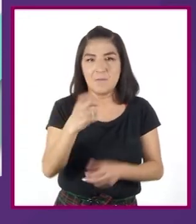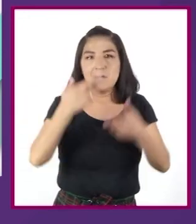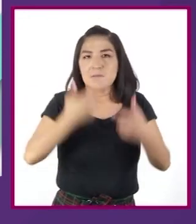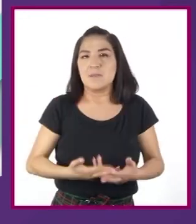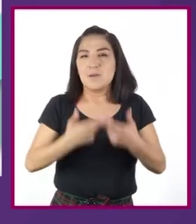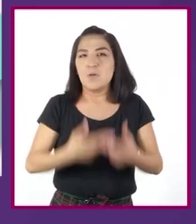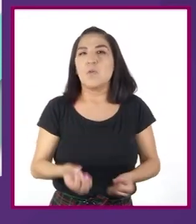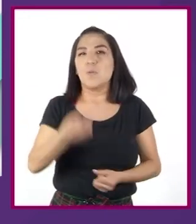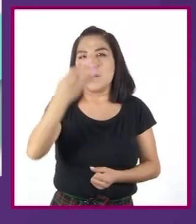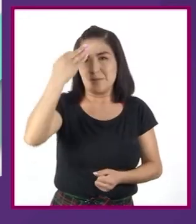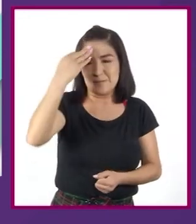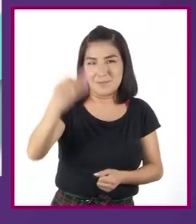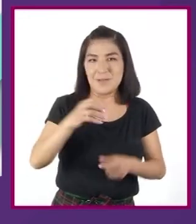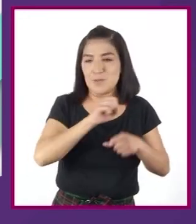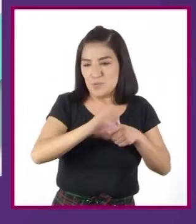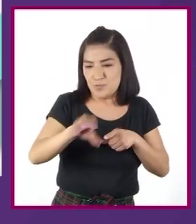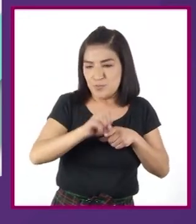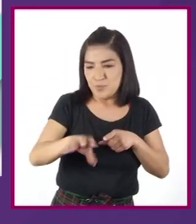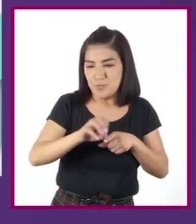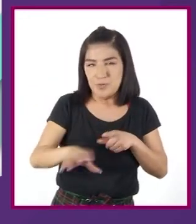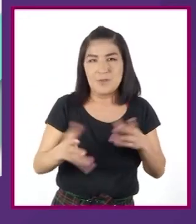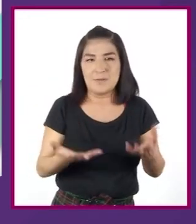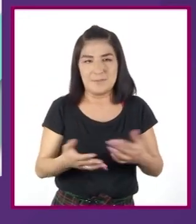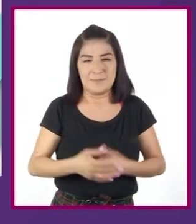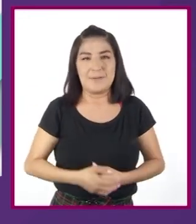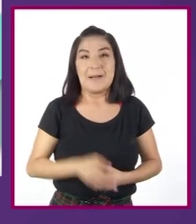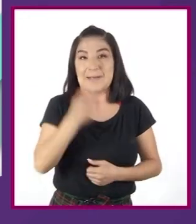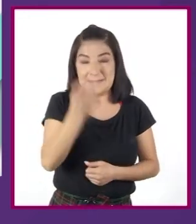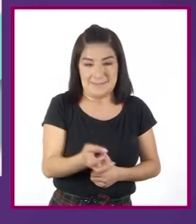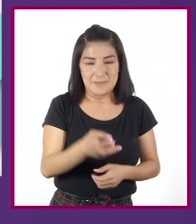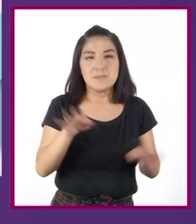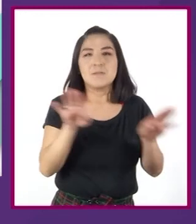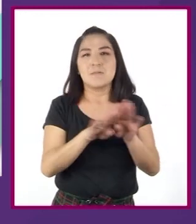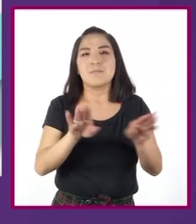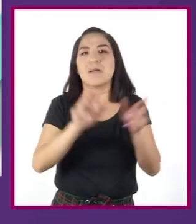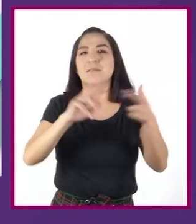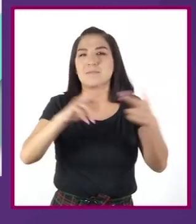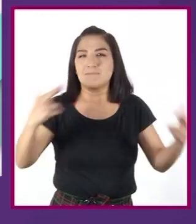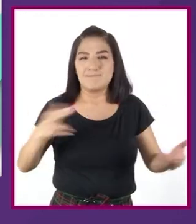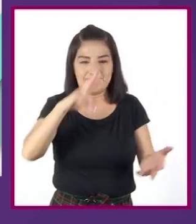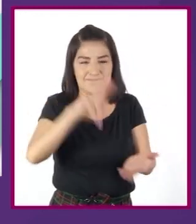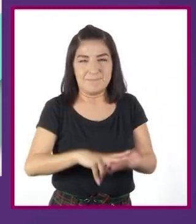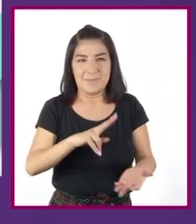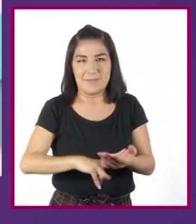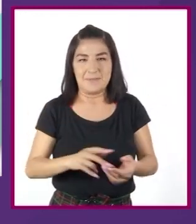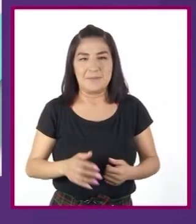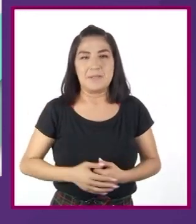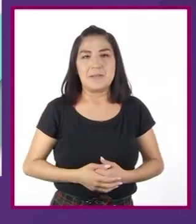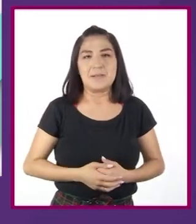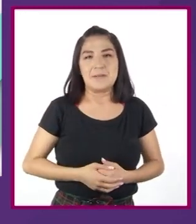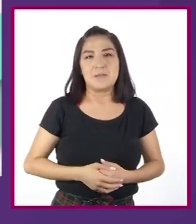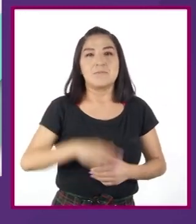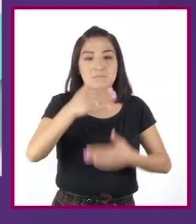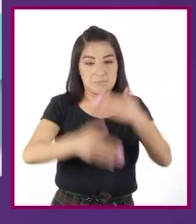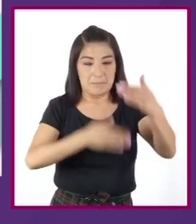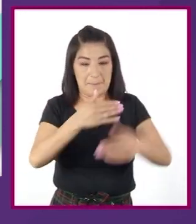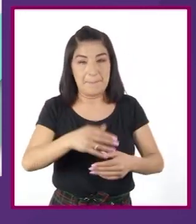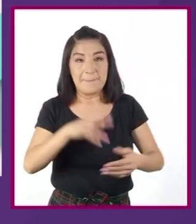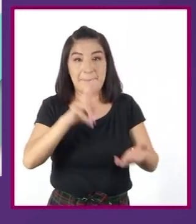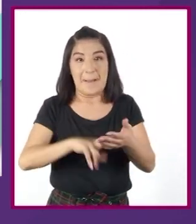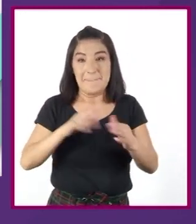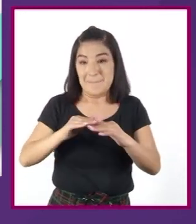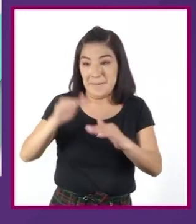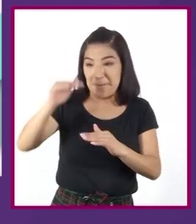cantidad de agua que sale de ella. Esta es una relación de proporcionalidad, porque conforme un valor